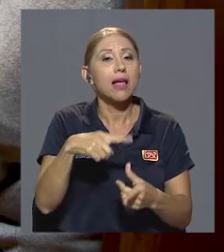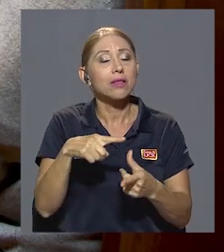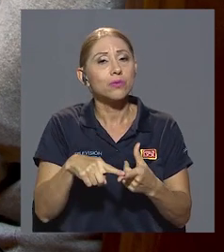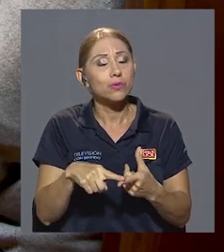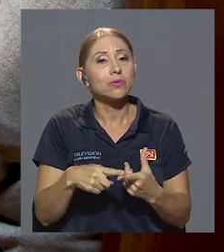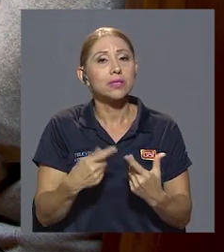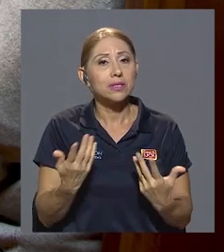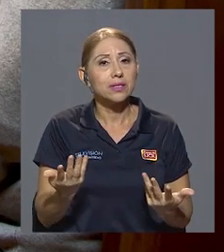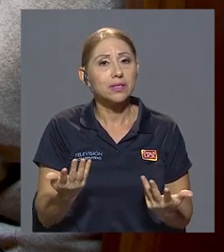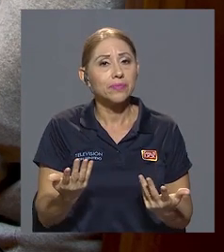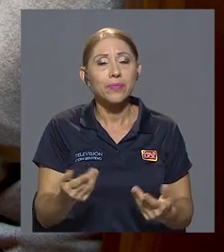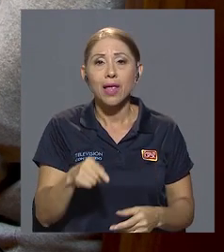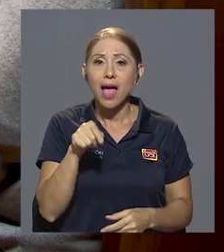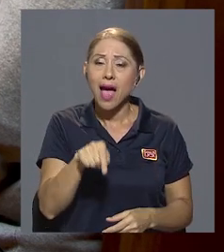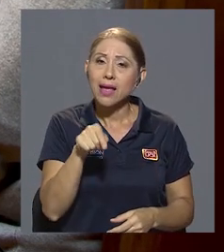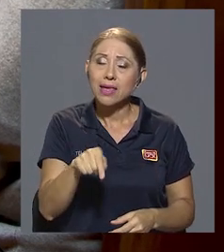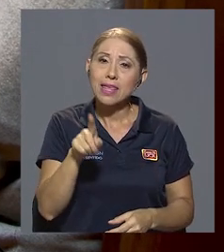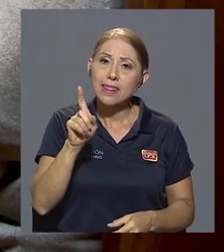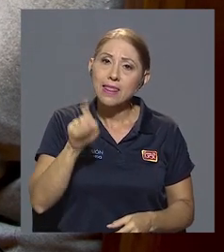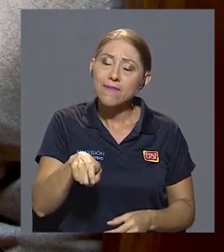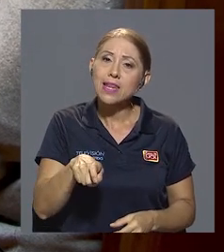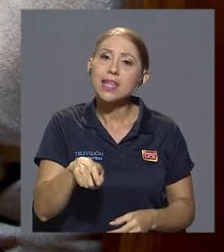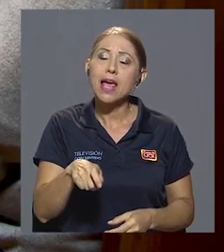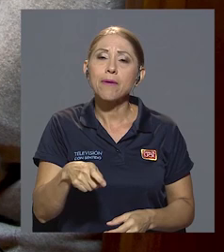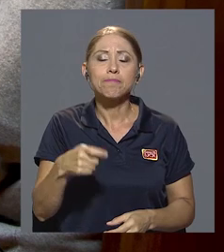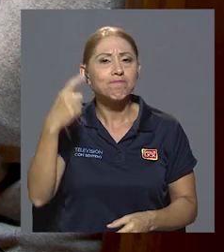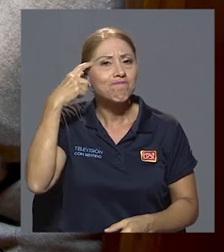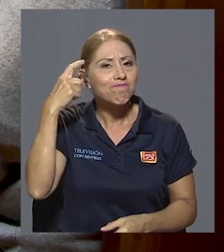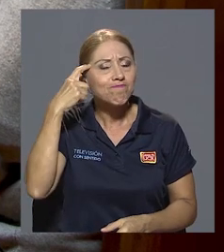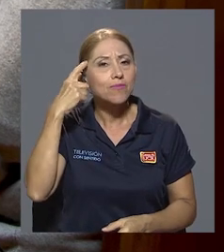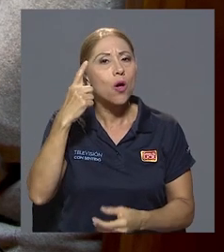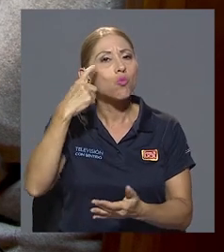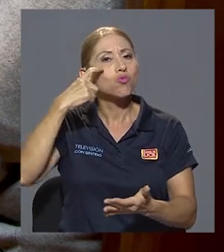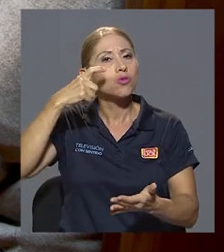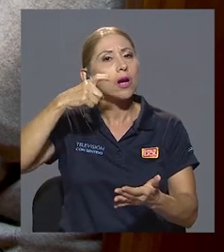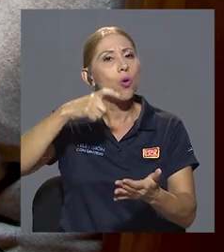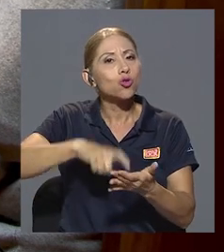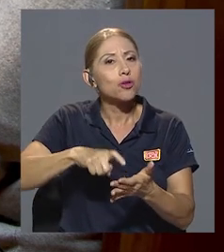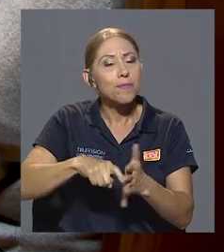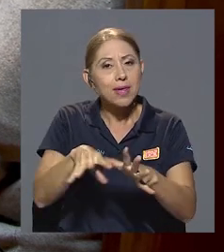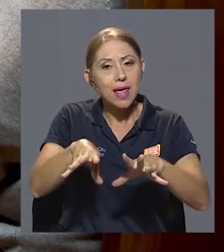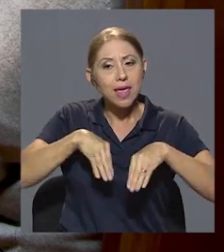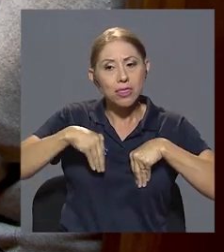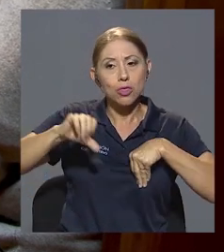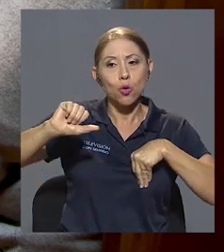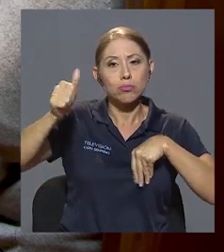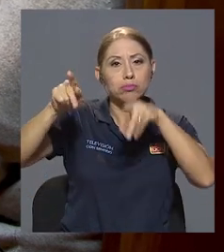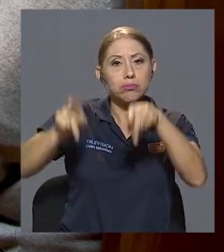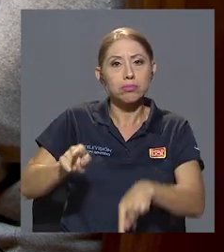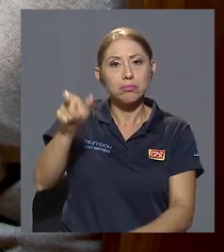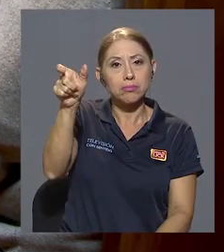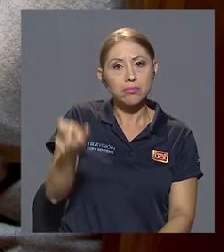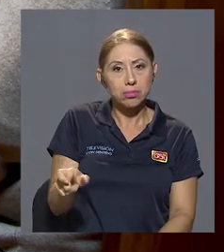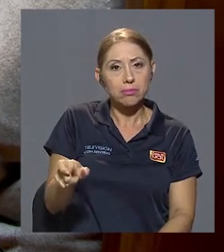debería partirse de un reconocimiento del otro y también